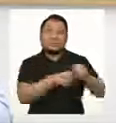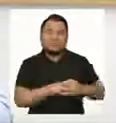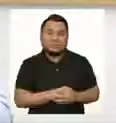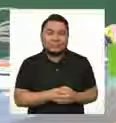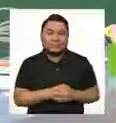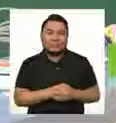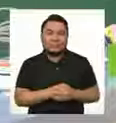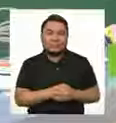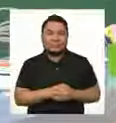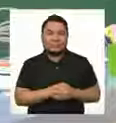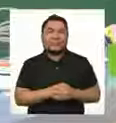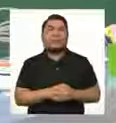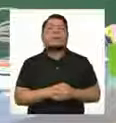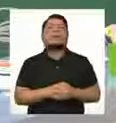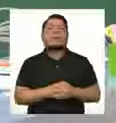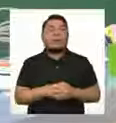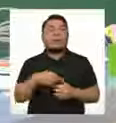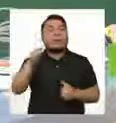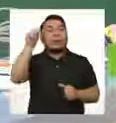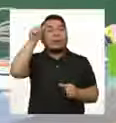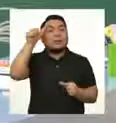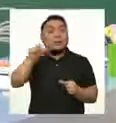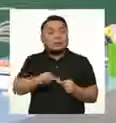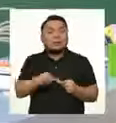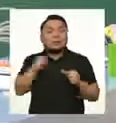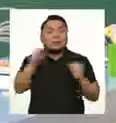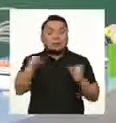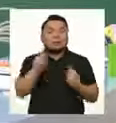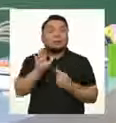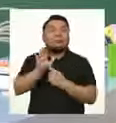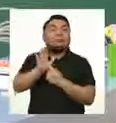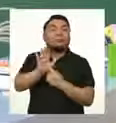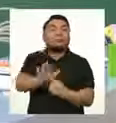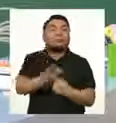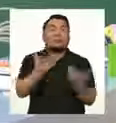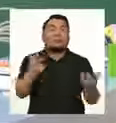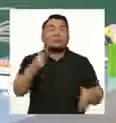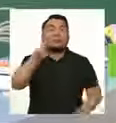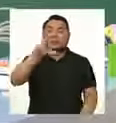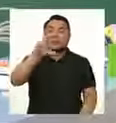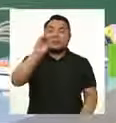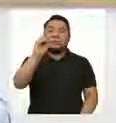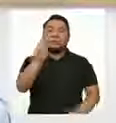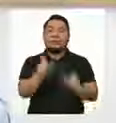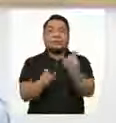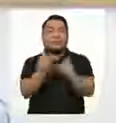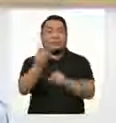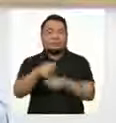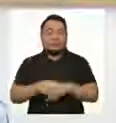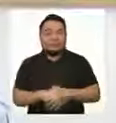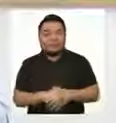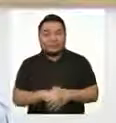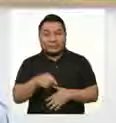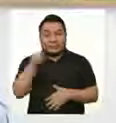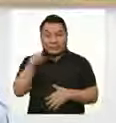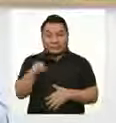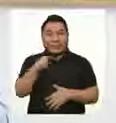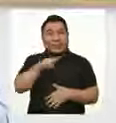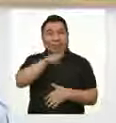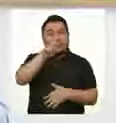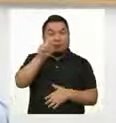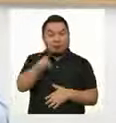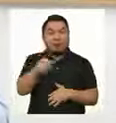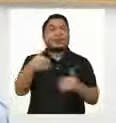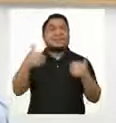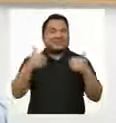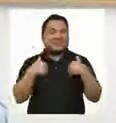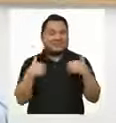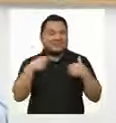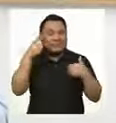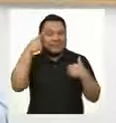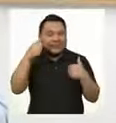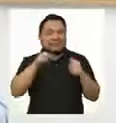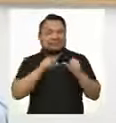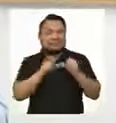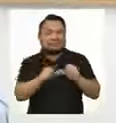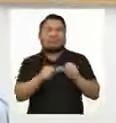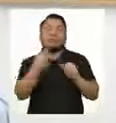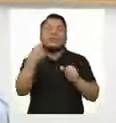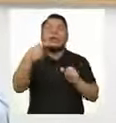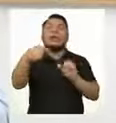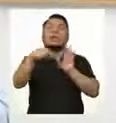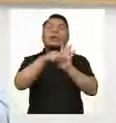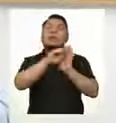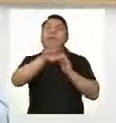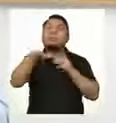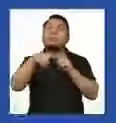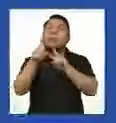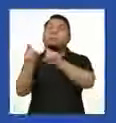N. Recordemos que nuestra muestra es de 30 personas. Para esta pregunta tendremos que la frecuencia relativa para